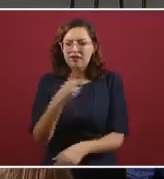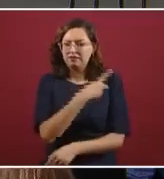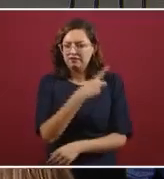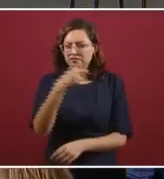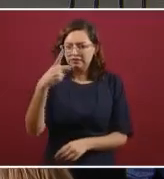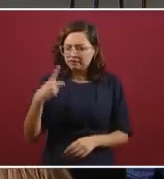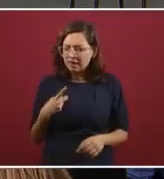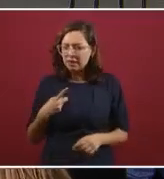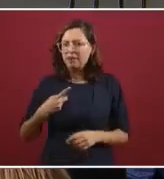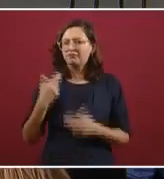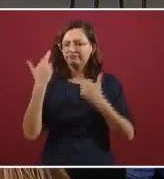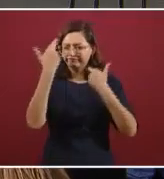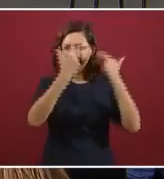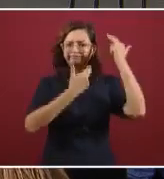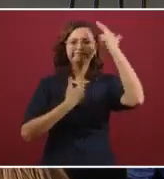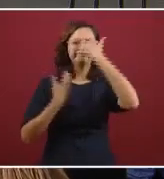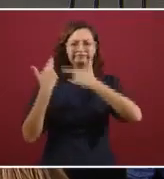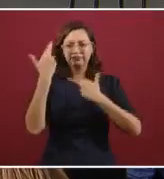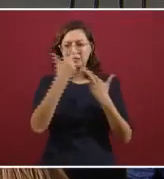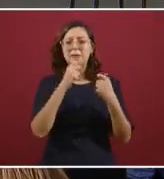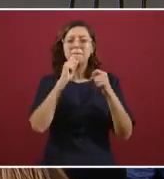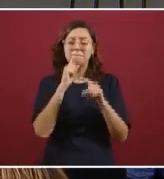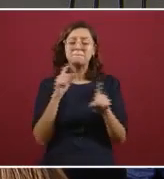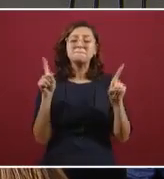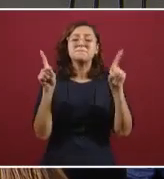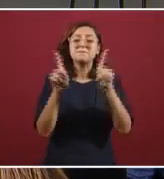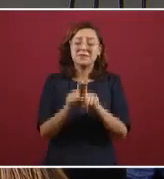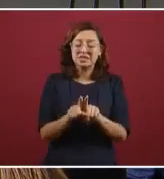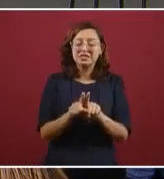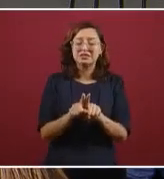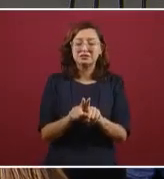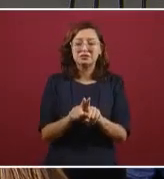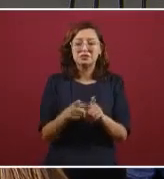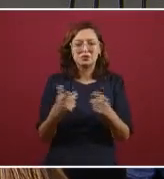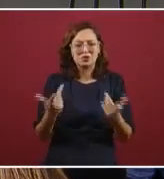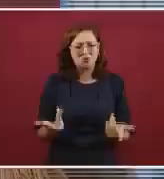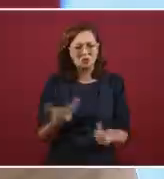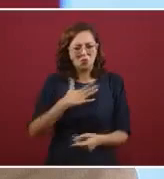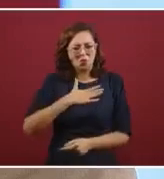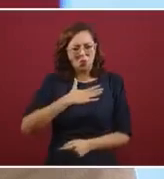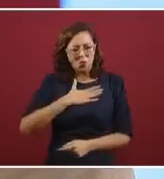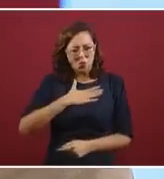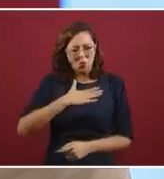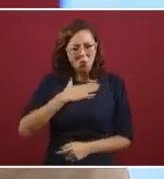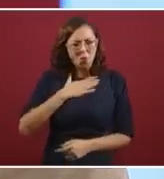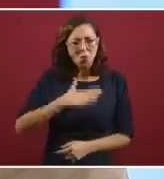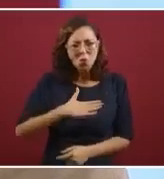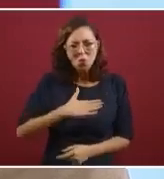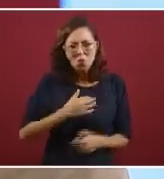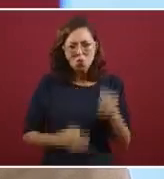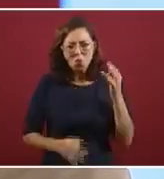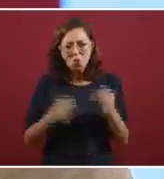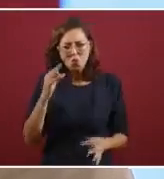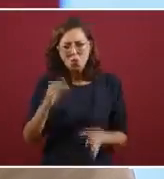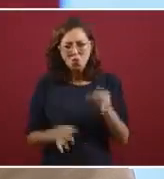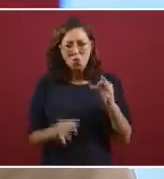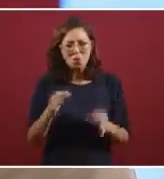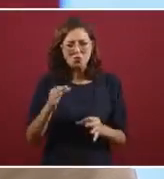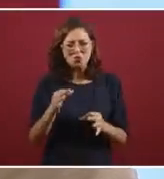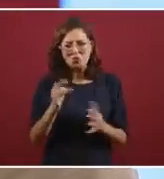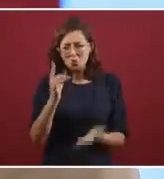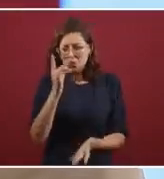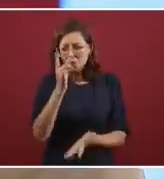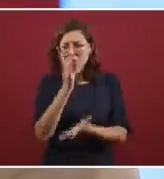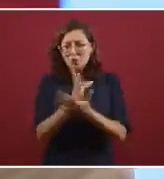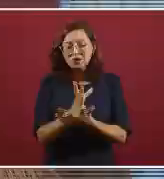Y aquí debe tomarse en consideración que la aplicación de la justicia no puede reducirse solamente a